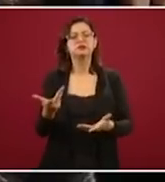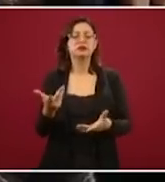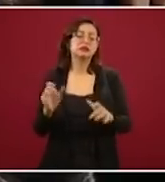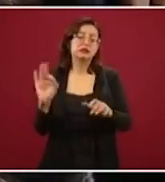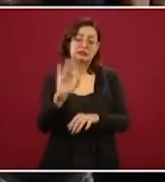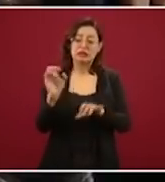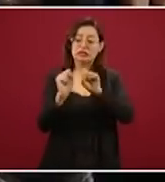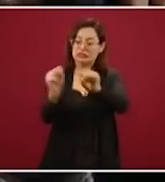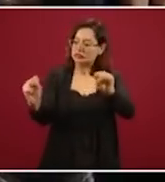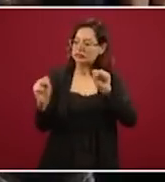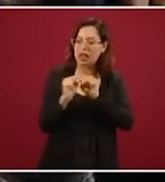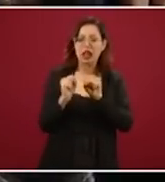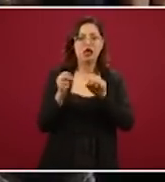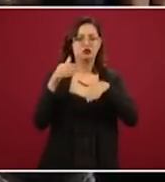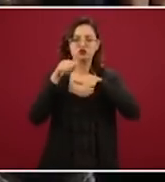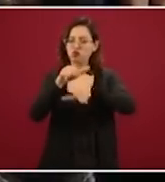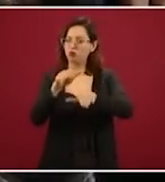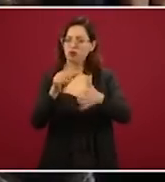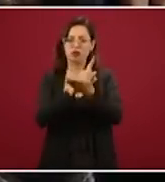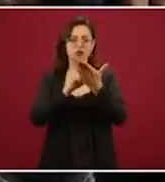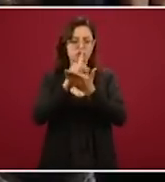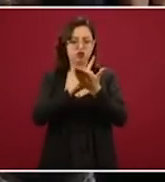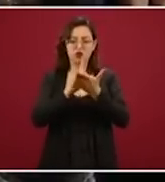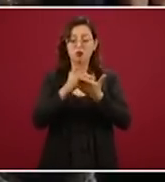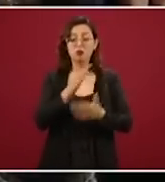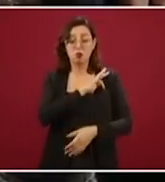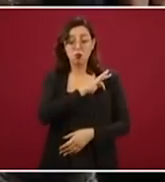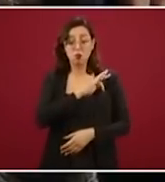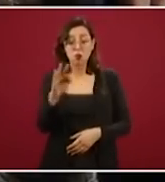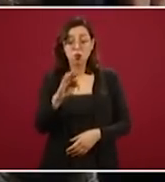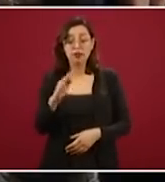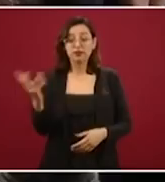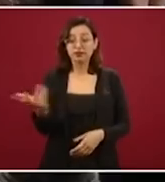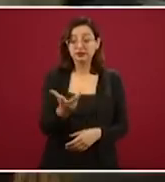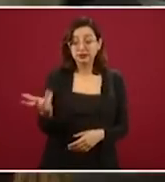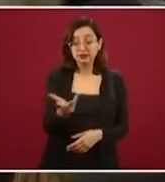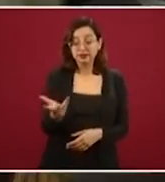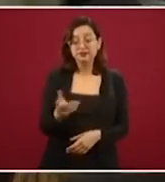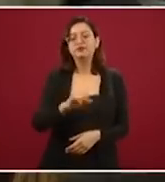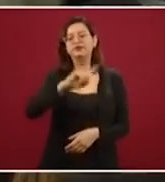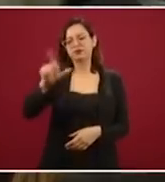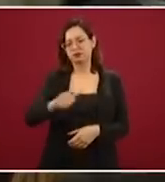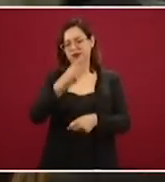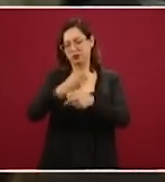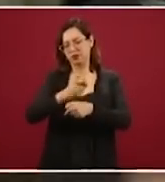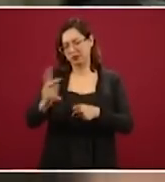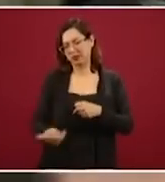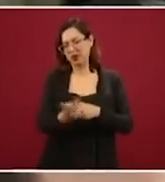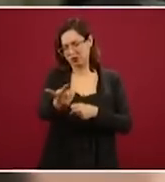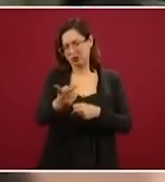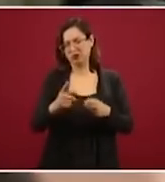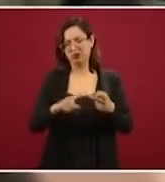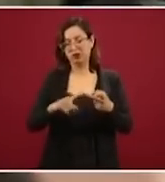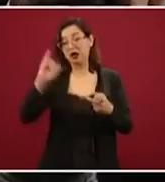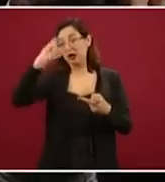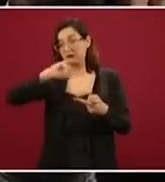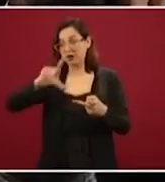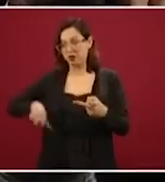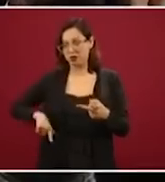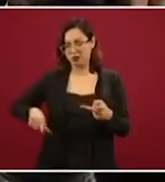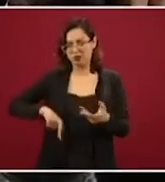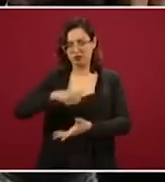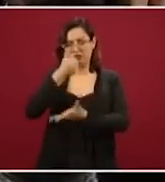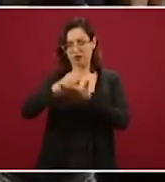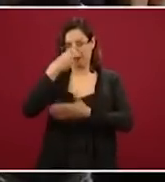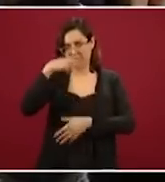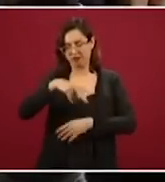quizá permanentes. Esa es una posibilidad. ¿Qué pudiera hacer? Y ahorita, si me permite una segunda pregunta, sería, sí, vamos a, para la jefa de gobierno. A